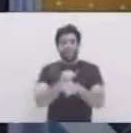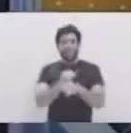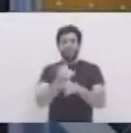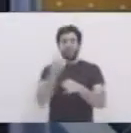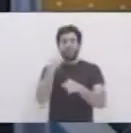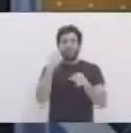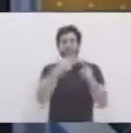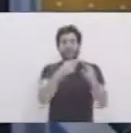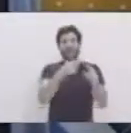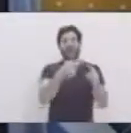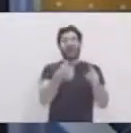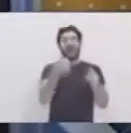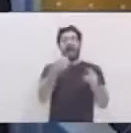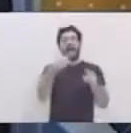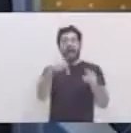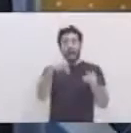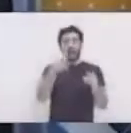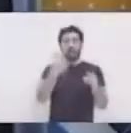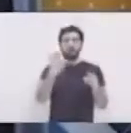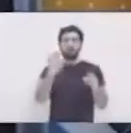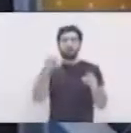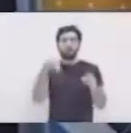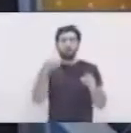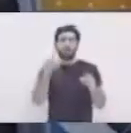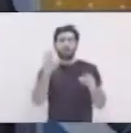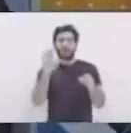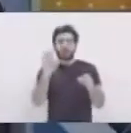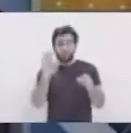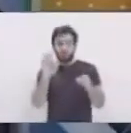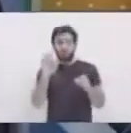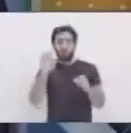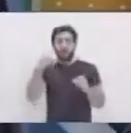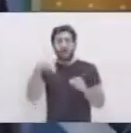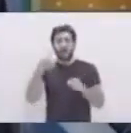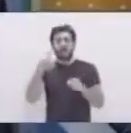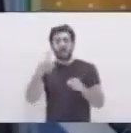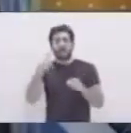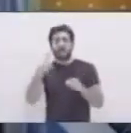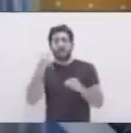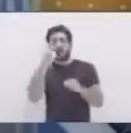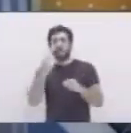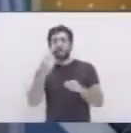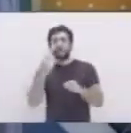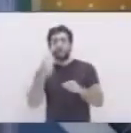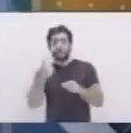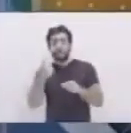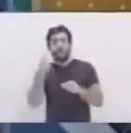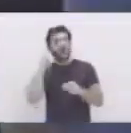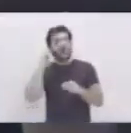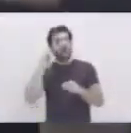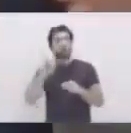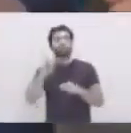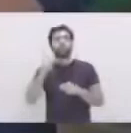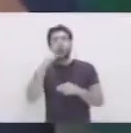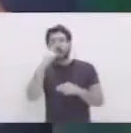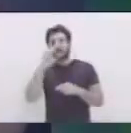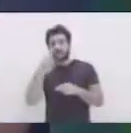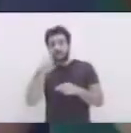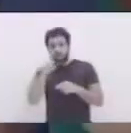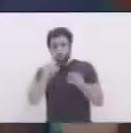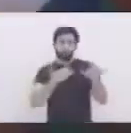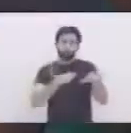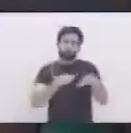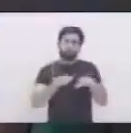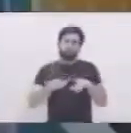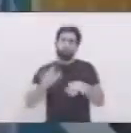lo que ustedes realizan en casa y siempre estamos pendientes de todo lo que nos mandan. Muy bien, excelente. Pequeño. Ahora solo vamos a